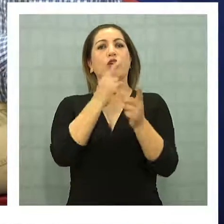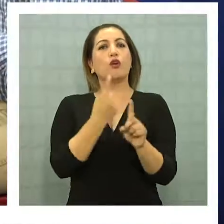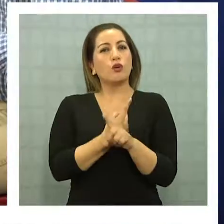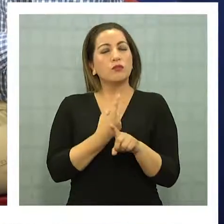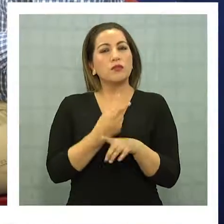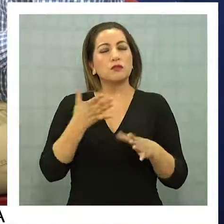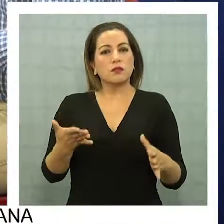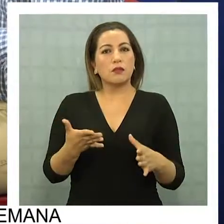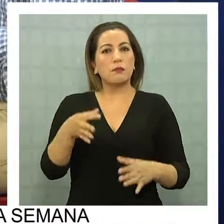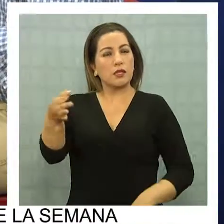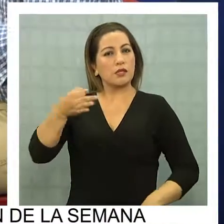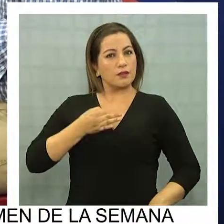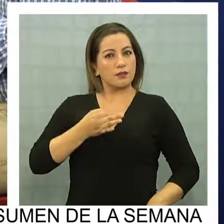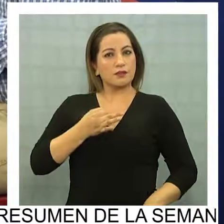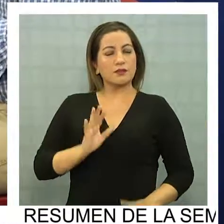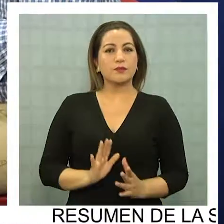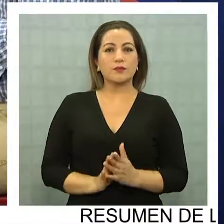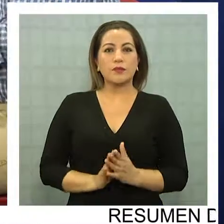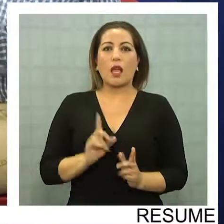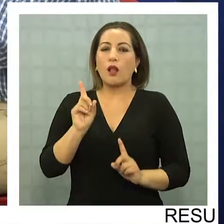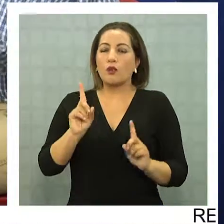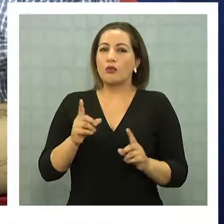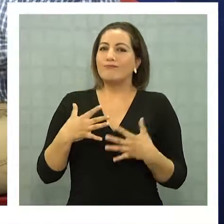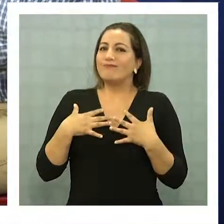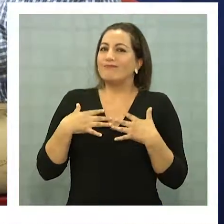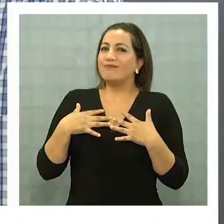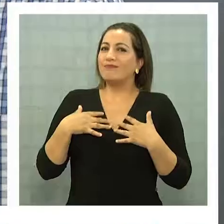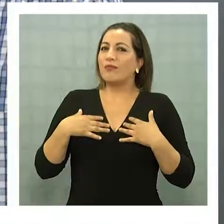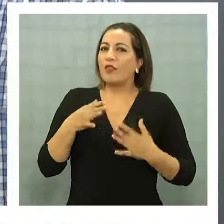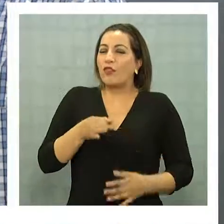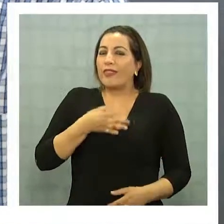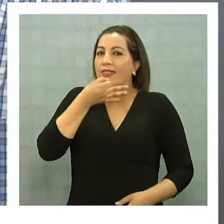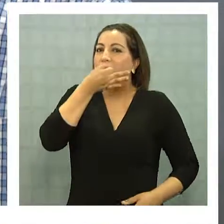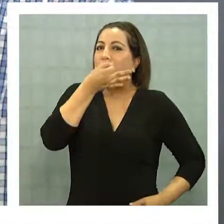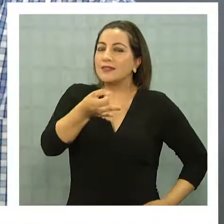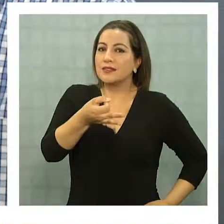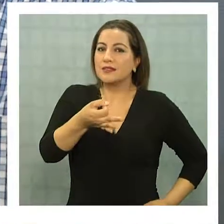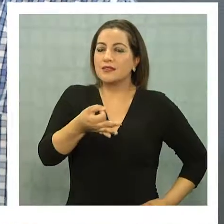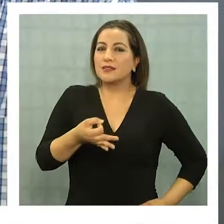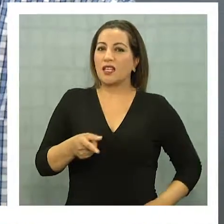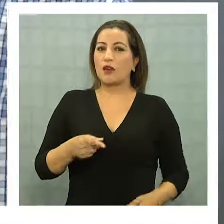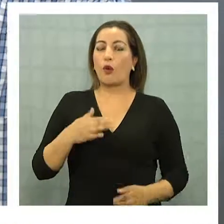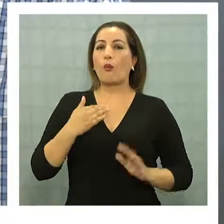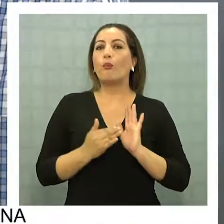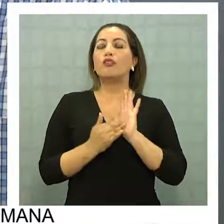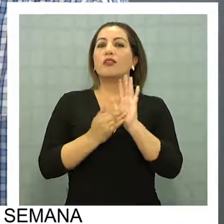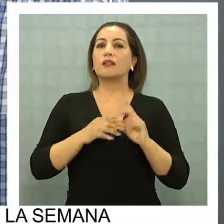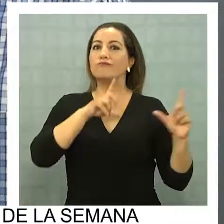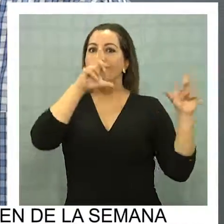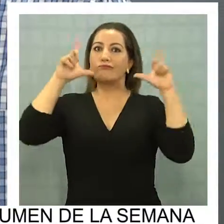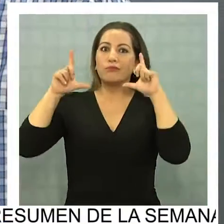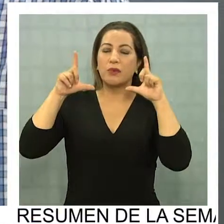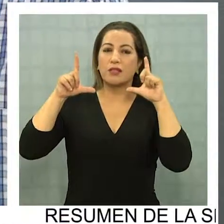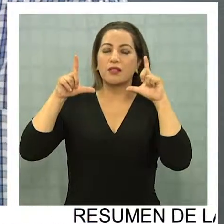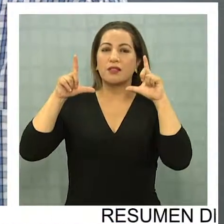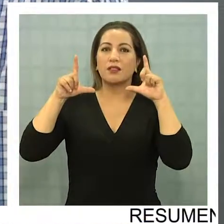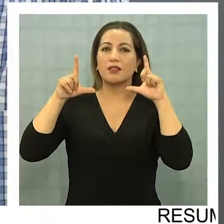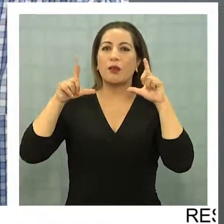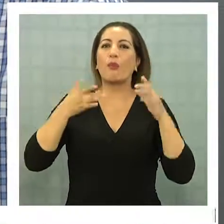que tienen un tanto de temor de exponerse, digamos, a estas situaciones porque son